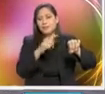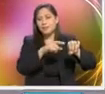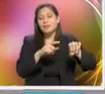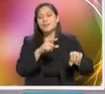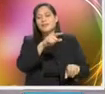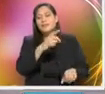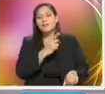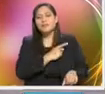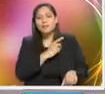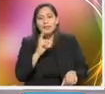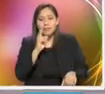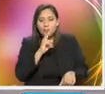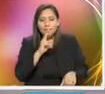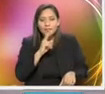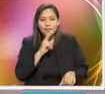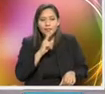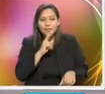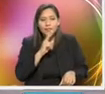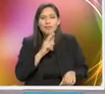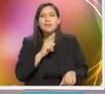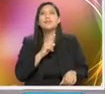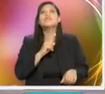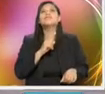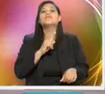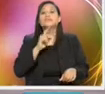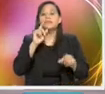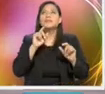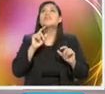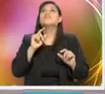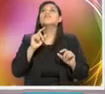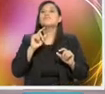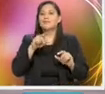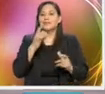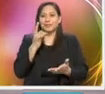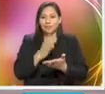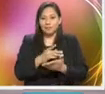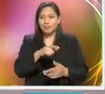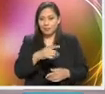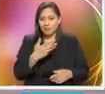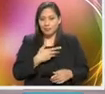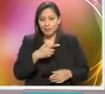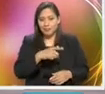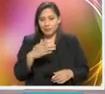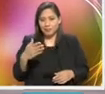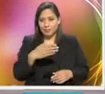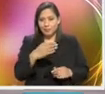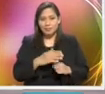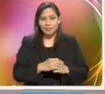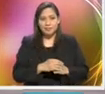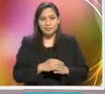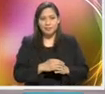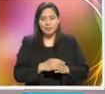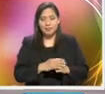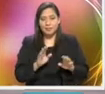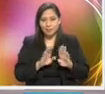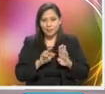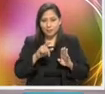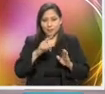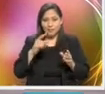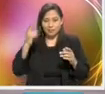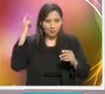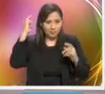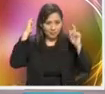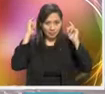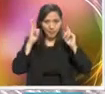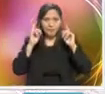tomar oxígeno de la superficie. Este es el único pez, o de los pocos que existen, que tienen esa capacidad, que tienen dentro de su